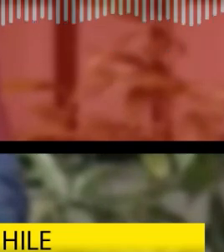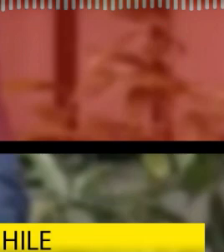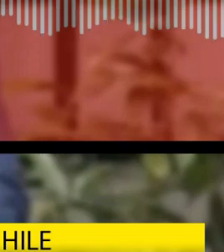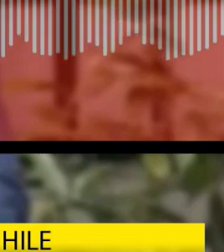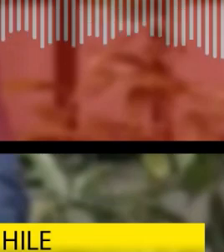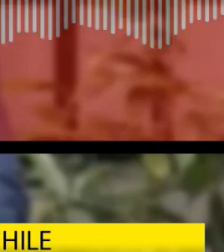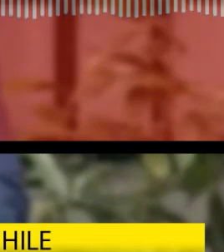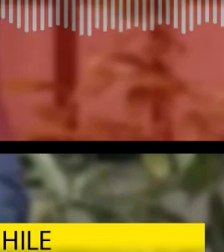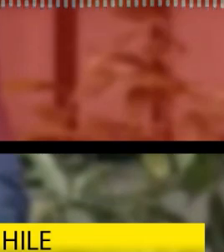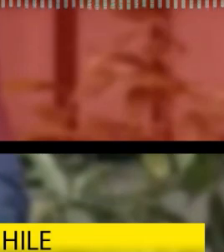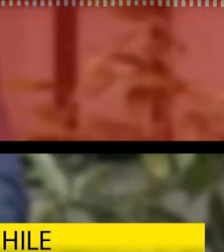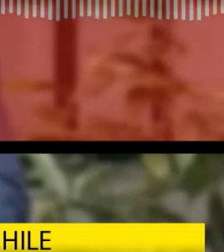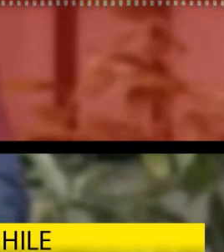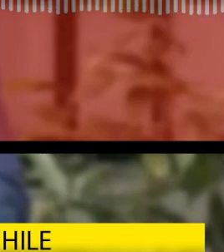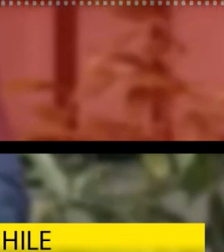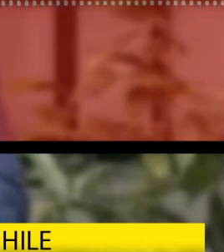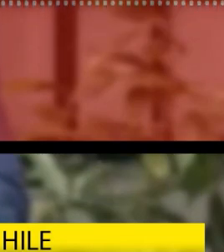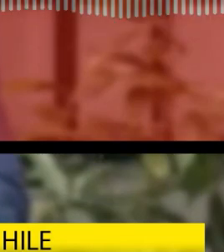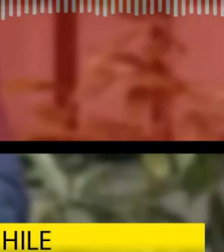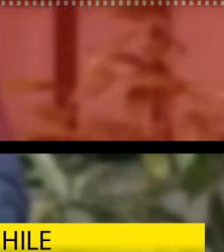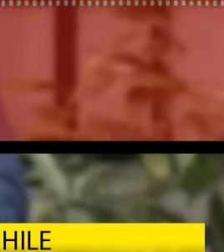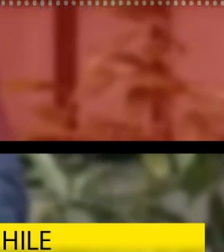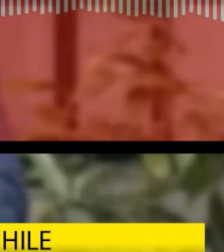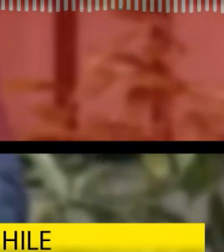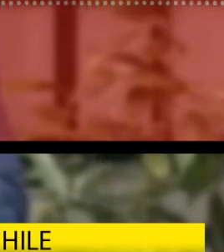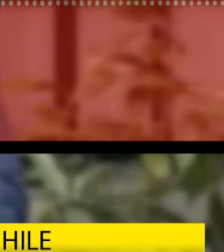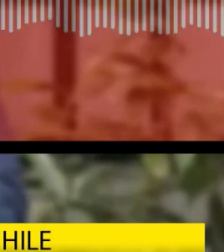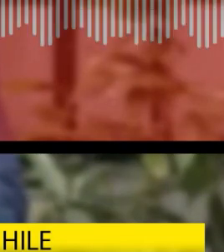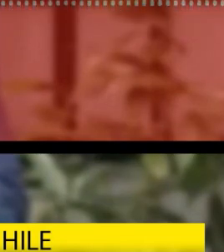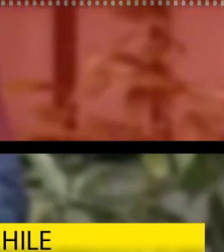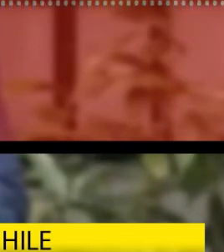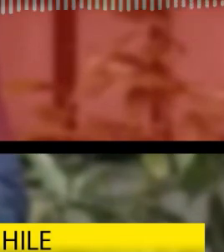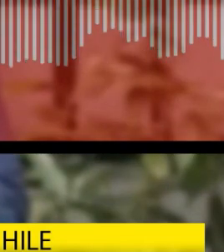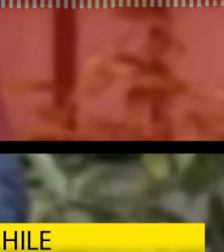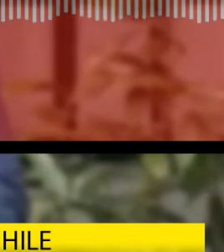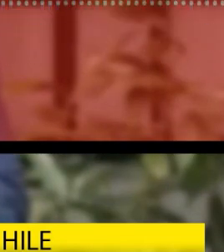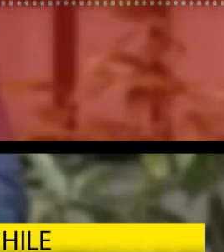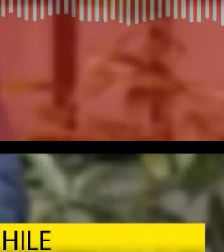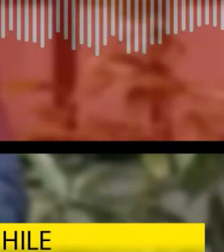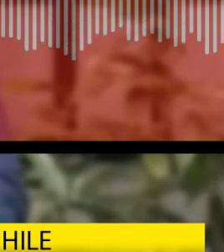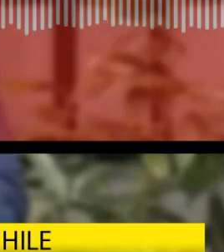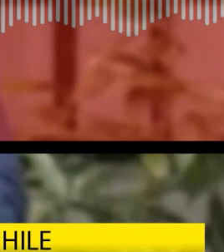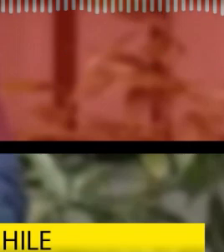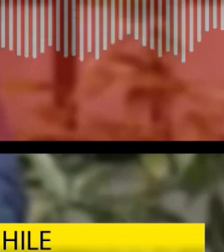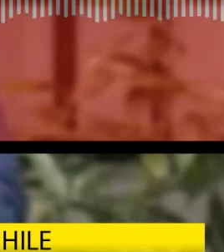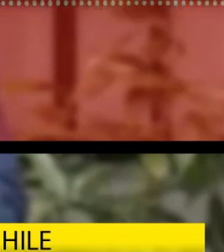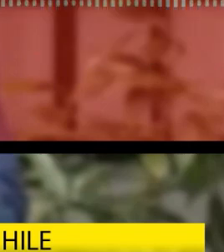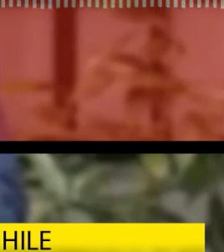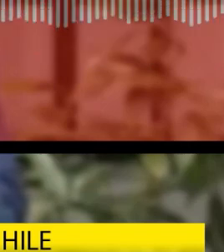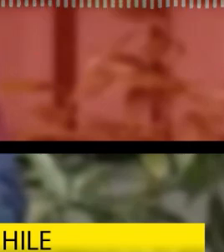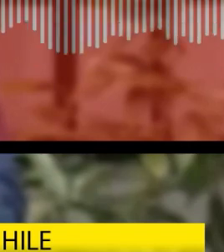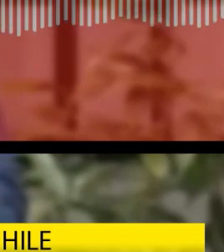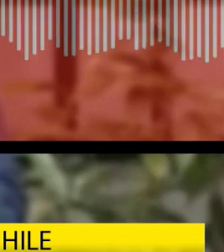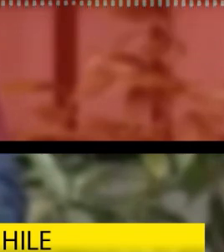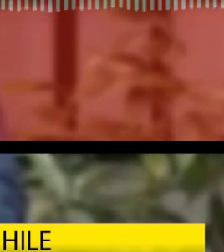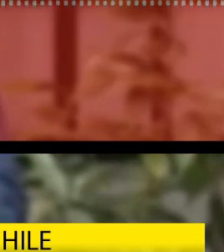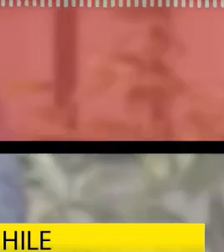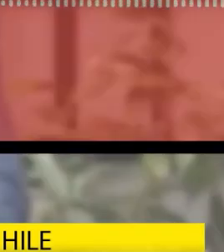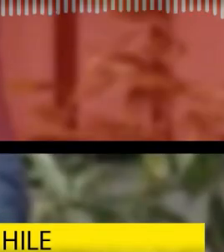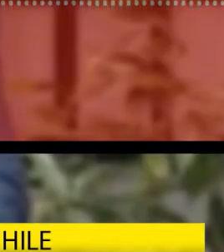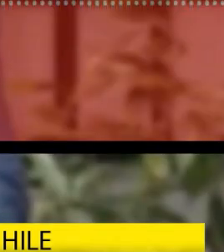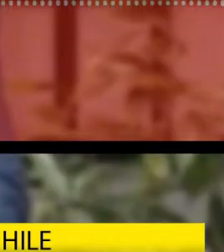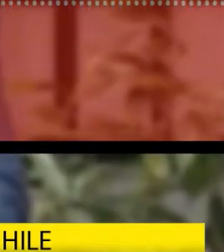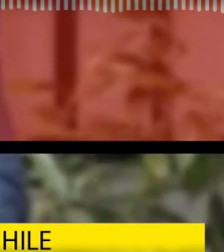una grande hazaña, el asalto al Palacio de Justicia y el asesinato de una docena de magistrados de la